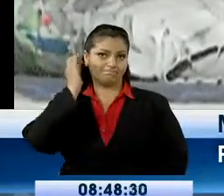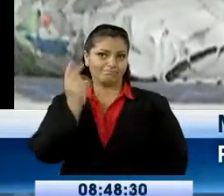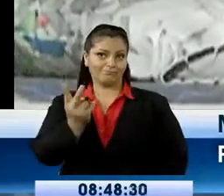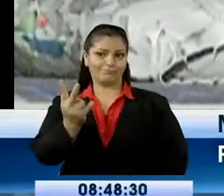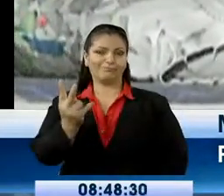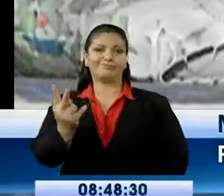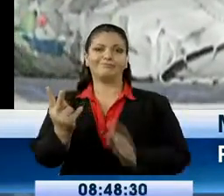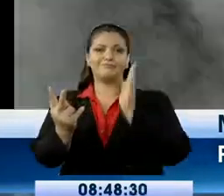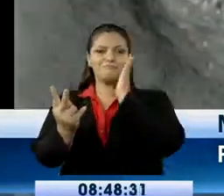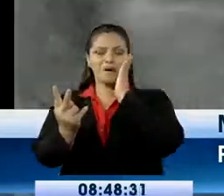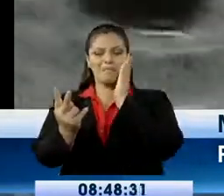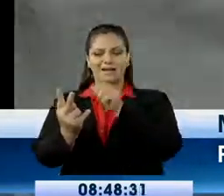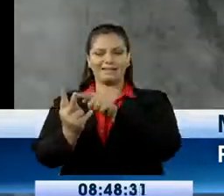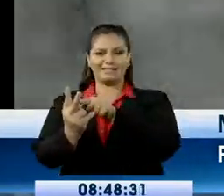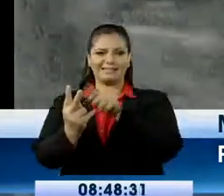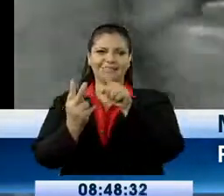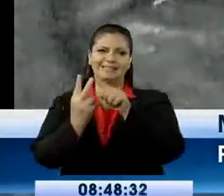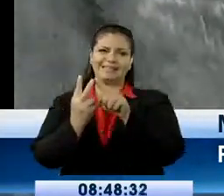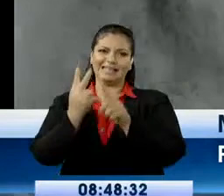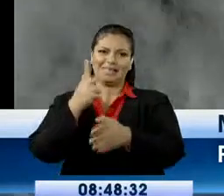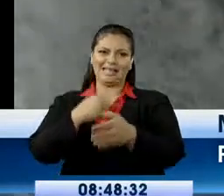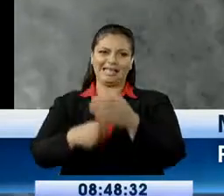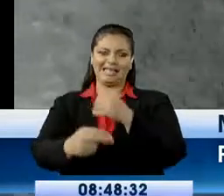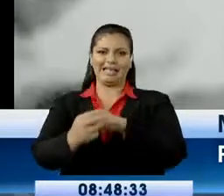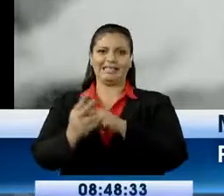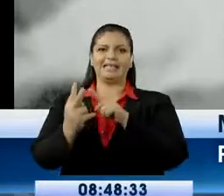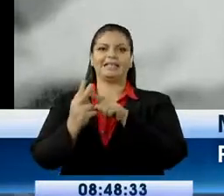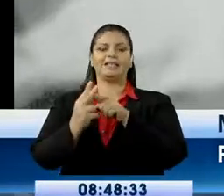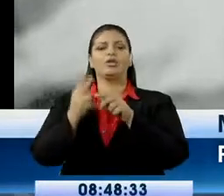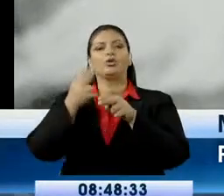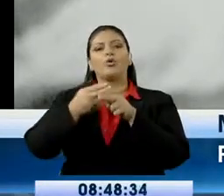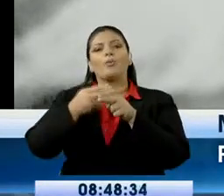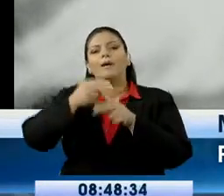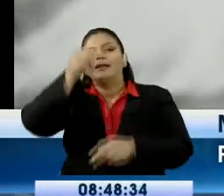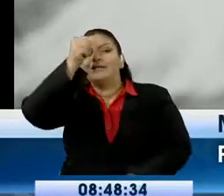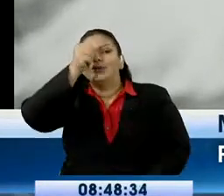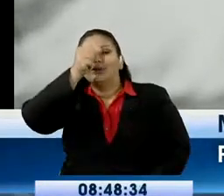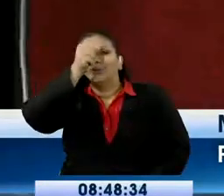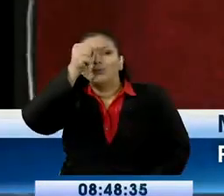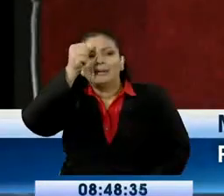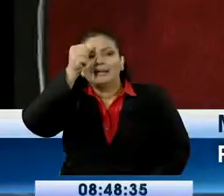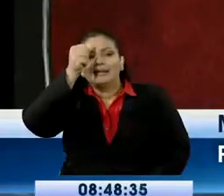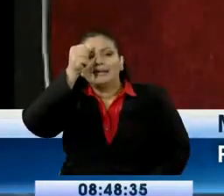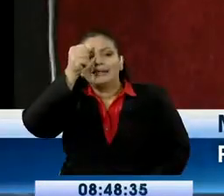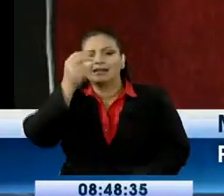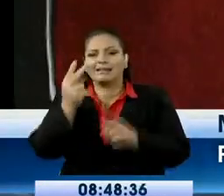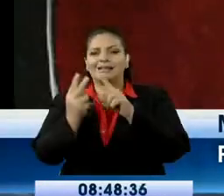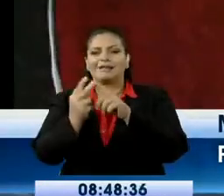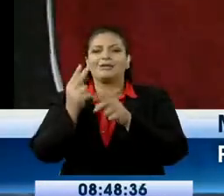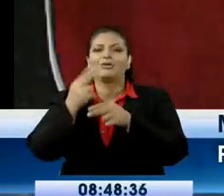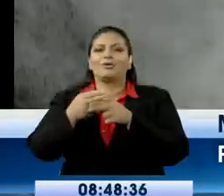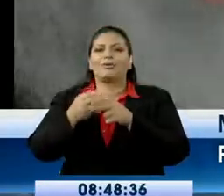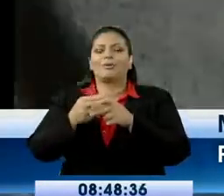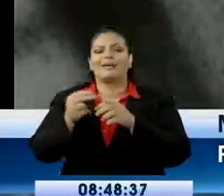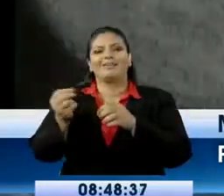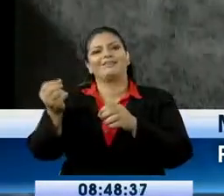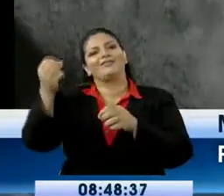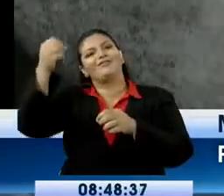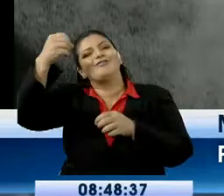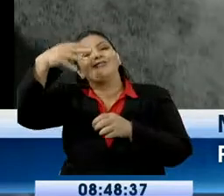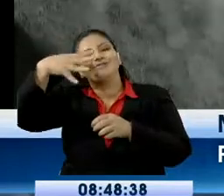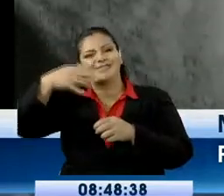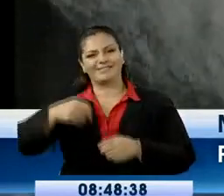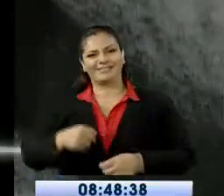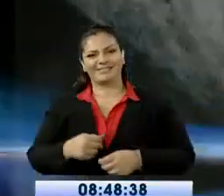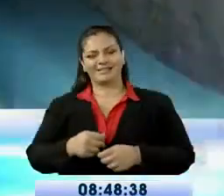de sufrimiento. Es el caso de Dominguita y su madre, Doña Luz, como les dicen en el barrio de cariño.